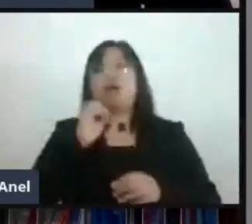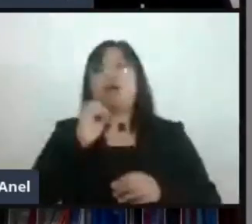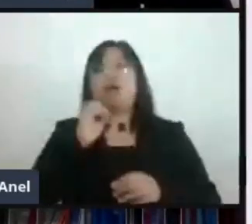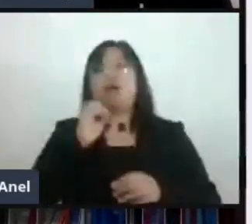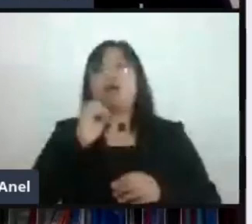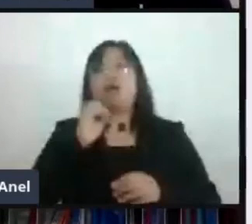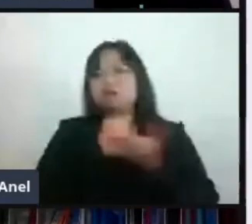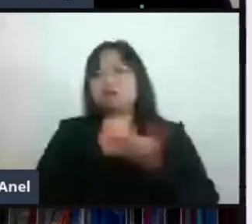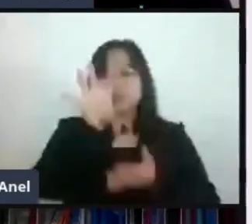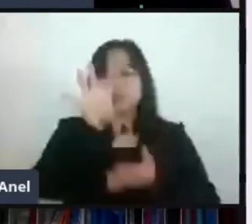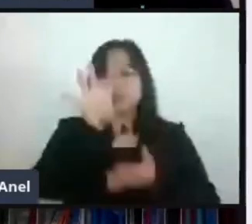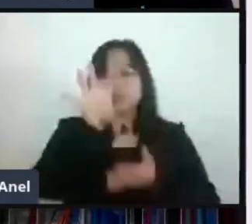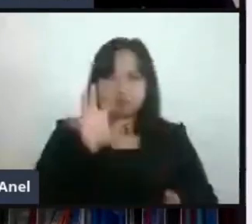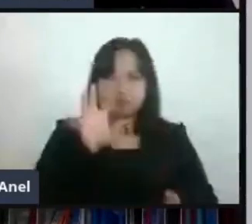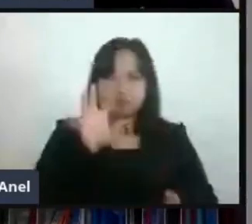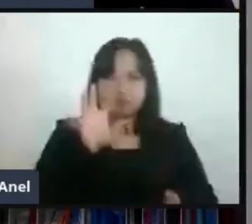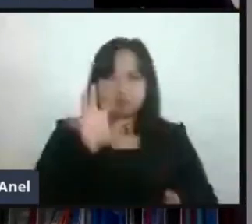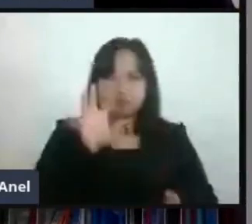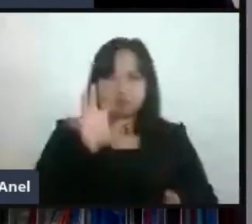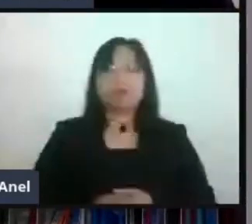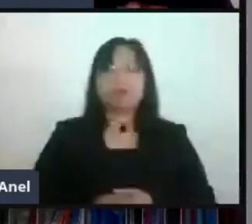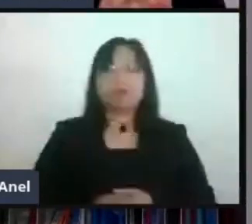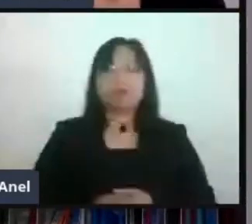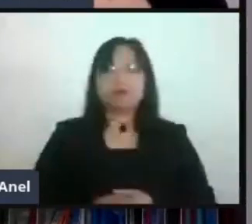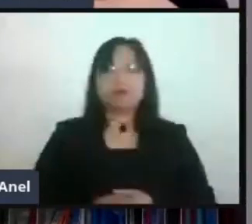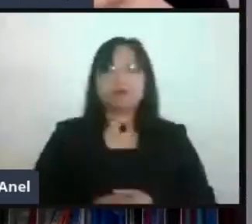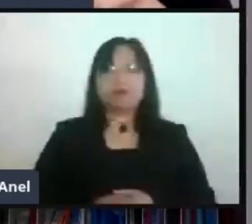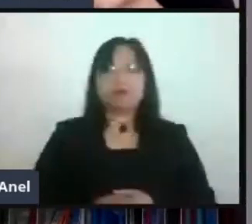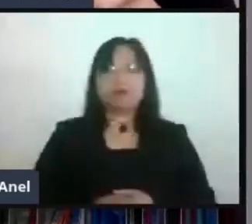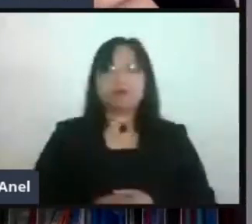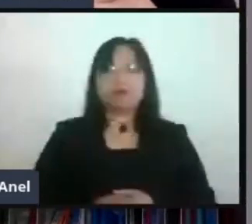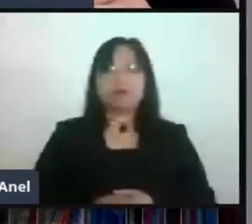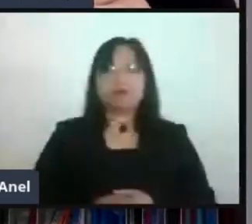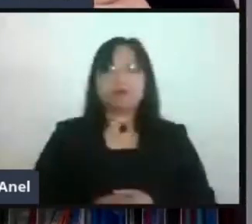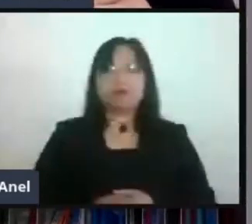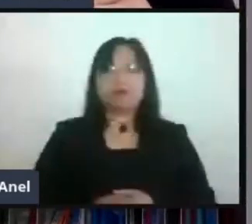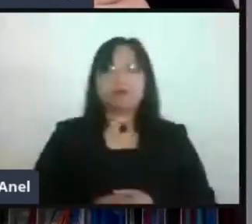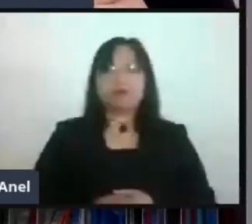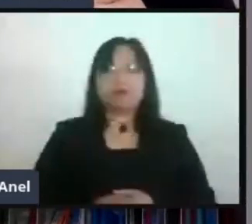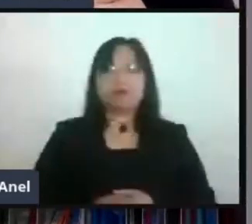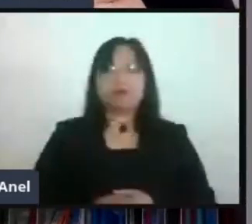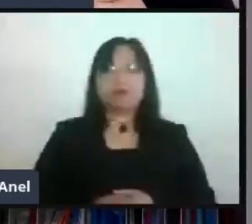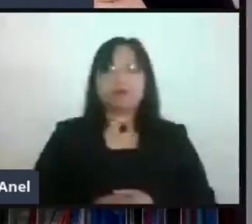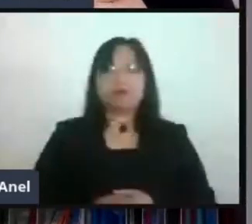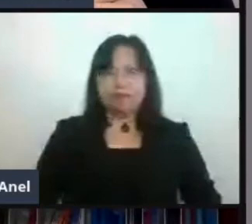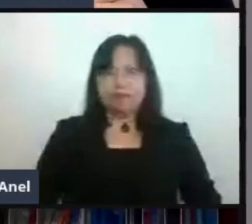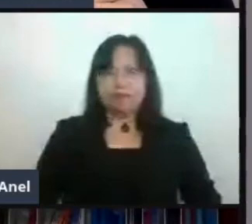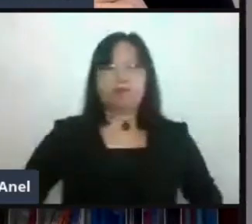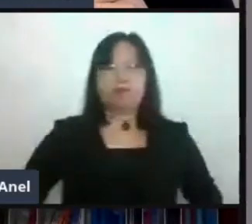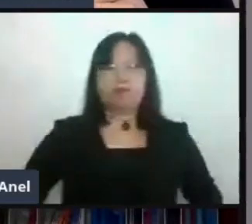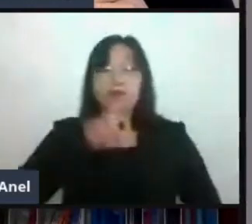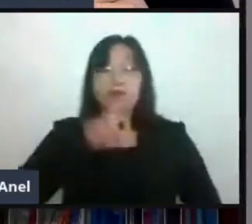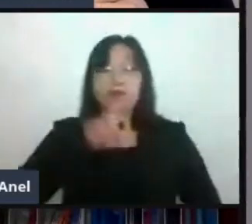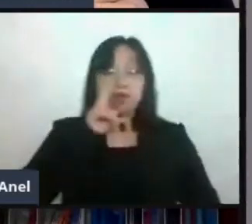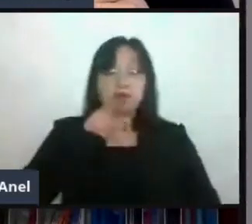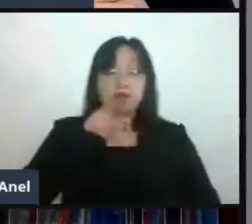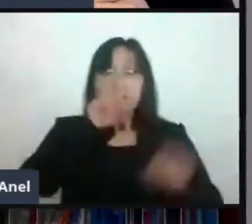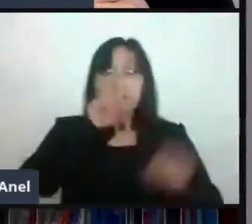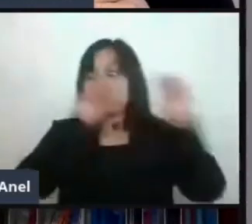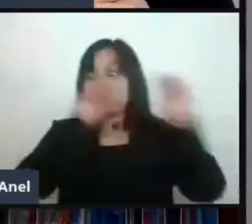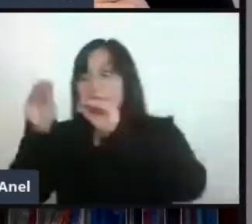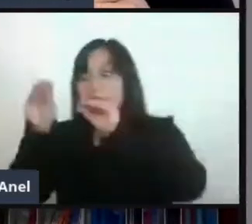progreso, guardo. Y luego me voy a cuestionarios. Voy a convertir, fíjense, aquí